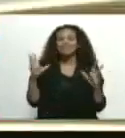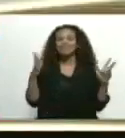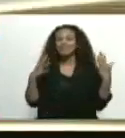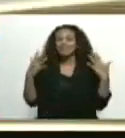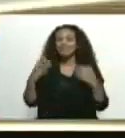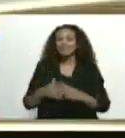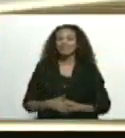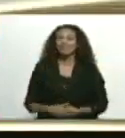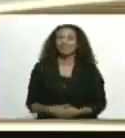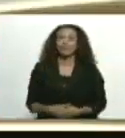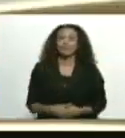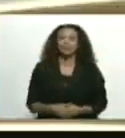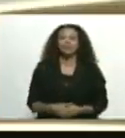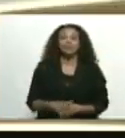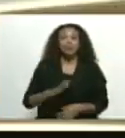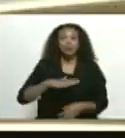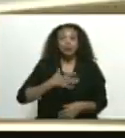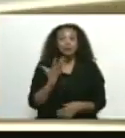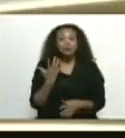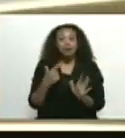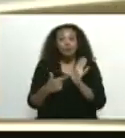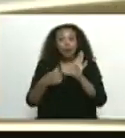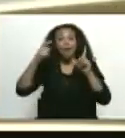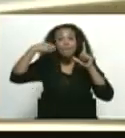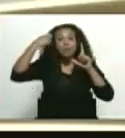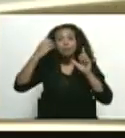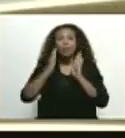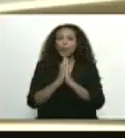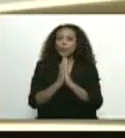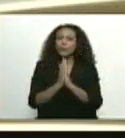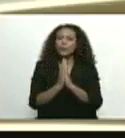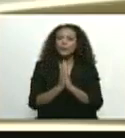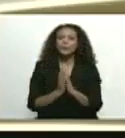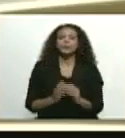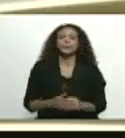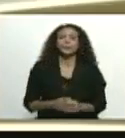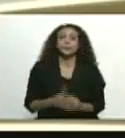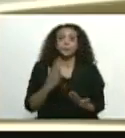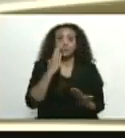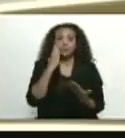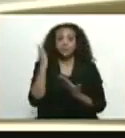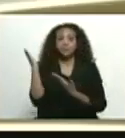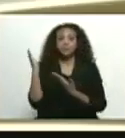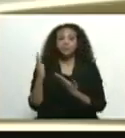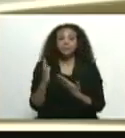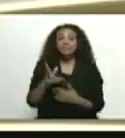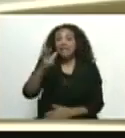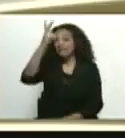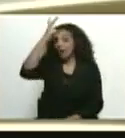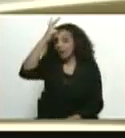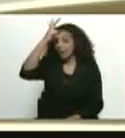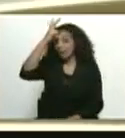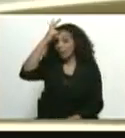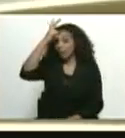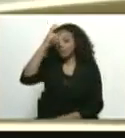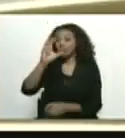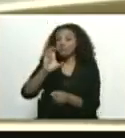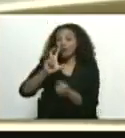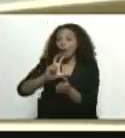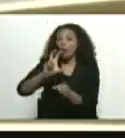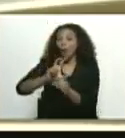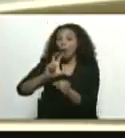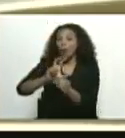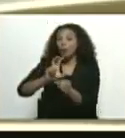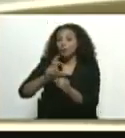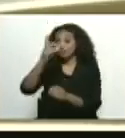Bueno, yo quisiera ver un video, vamos a mostrar un video de Falcón, ¿ah? Con Maduro